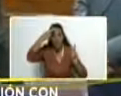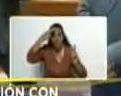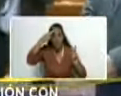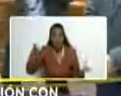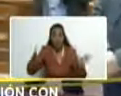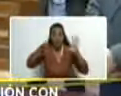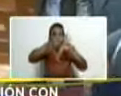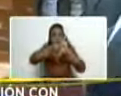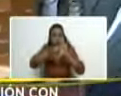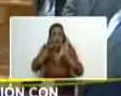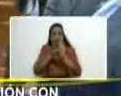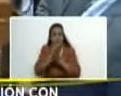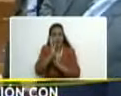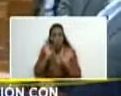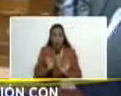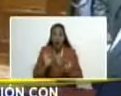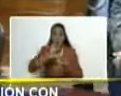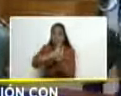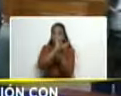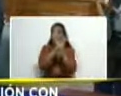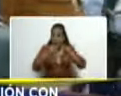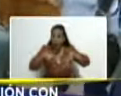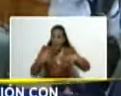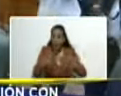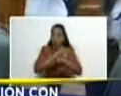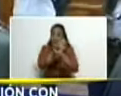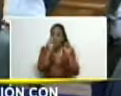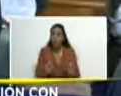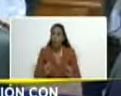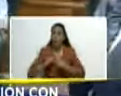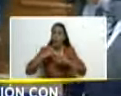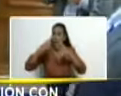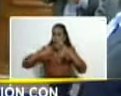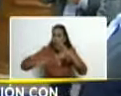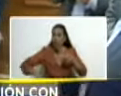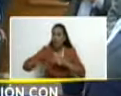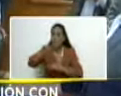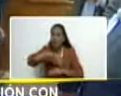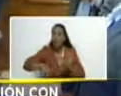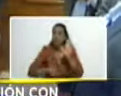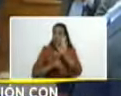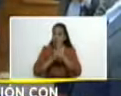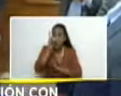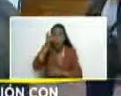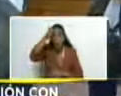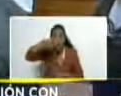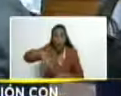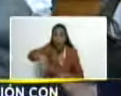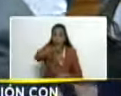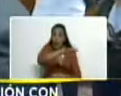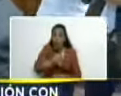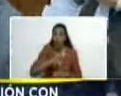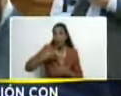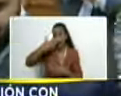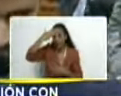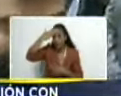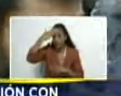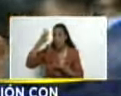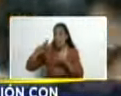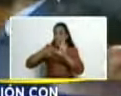juegan un papel protagónico en la geopolítica actual como potencias energéticas para el desarrollo de los pueblos del mundo. Venezuela